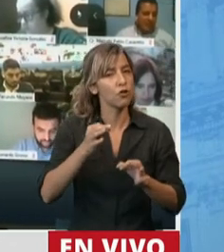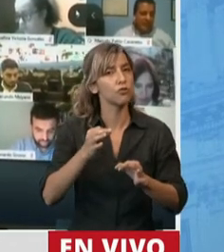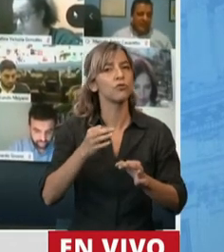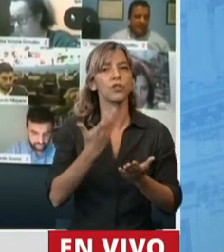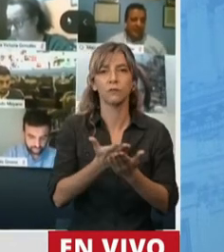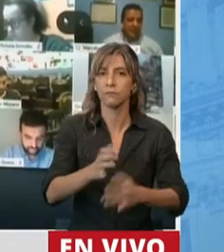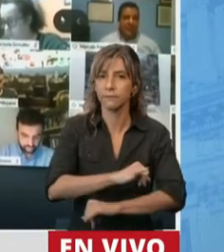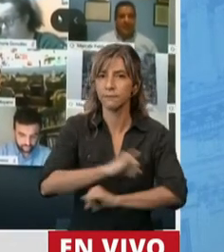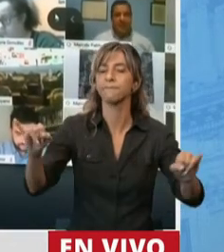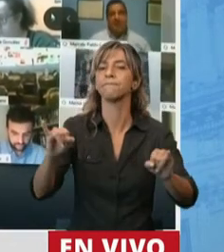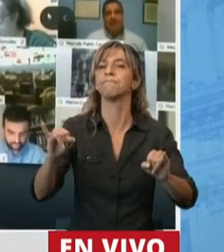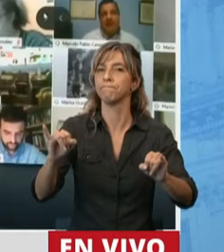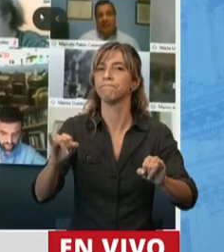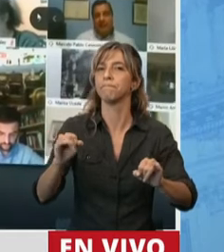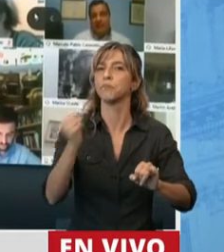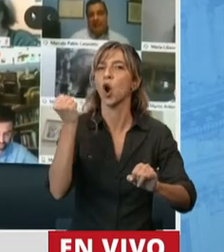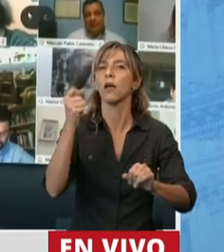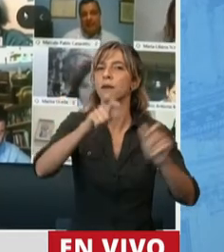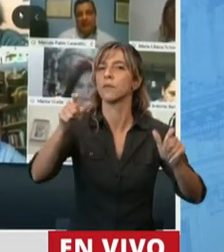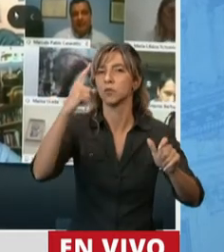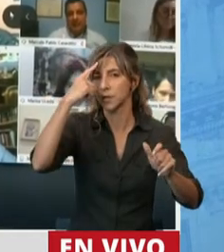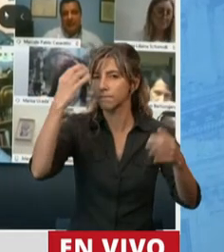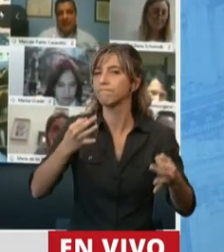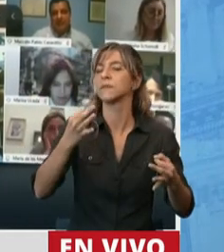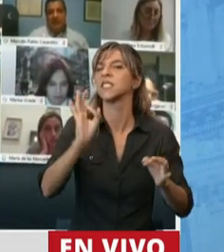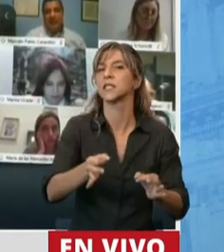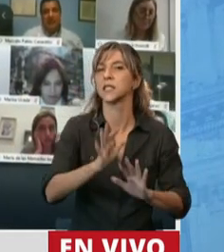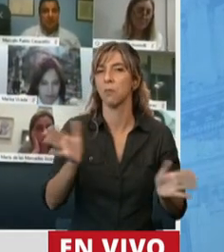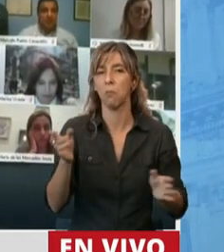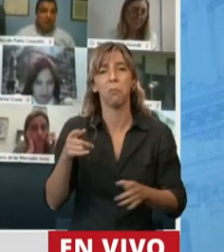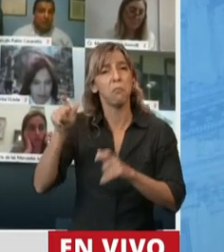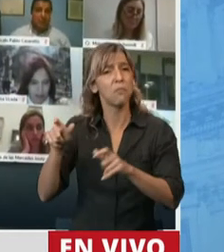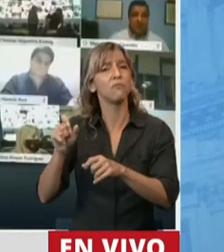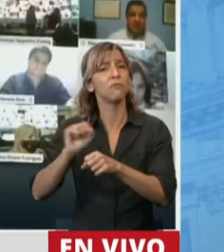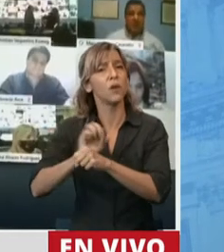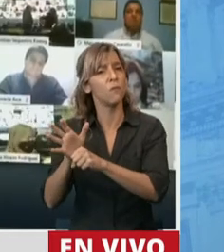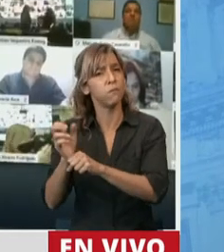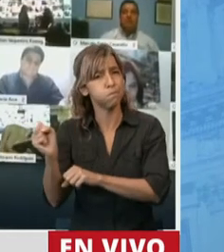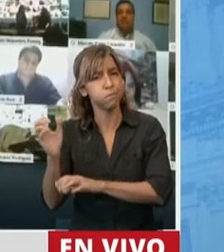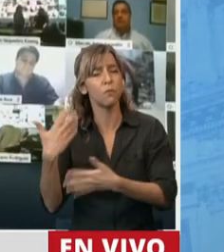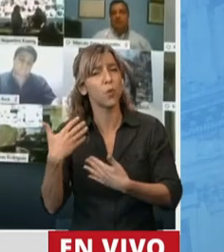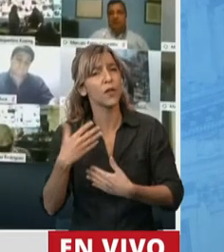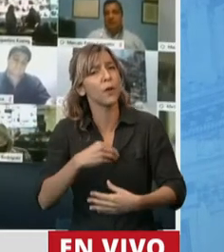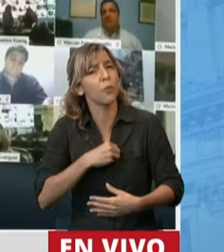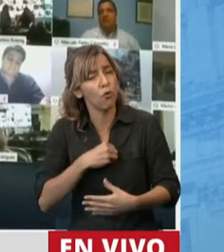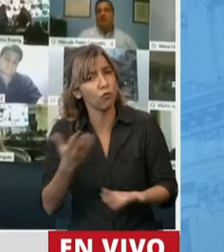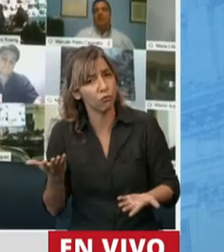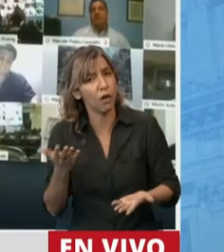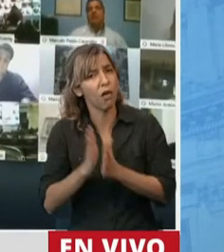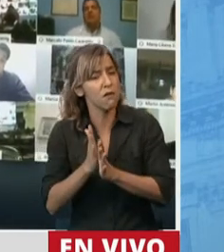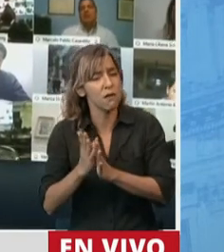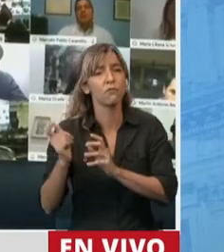de la necesidad de la donación voluntaria y gratuita de plasma, pero también nos va a servir para regular y